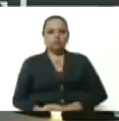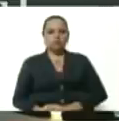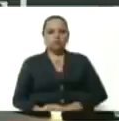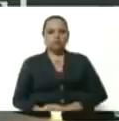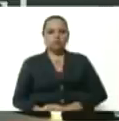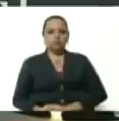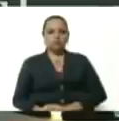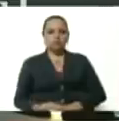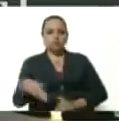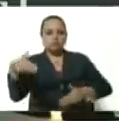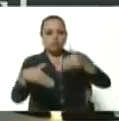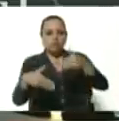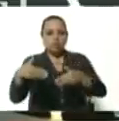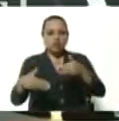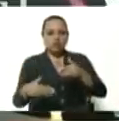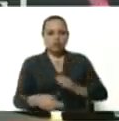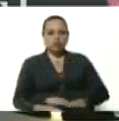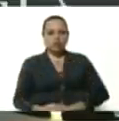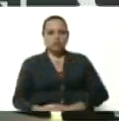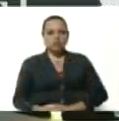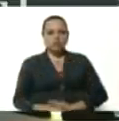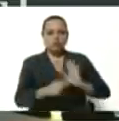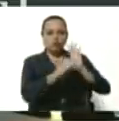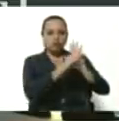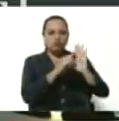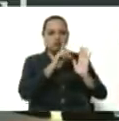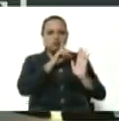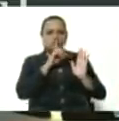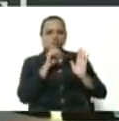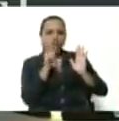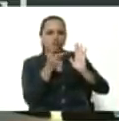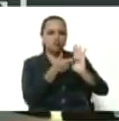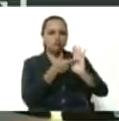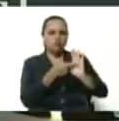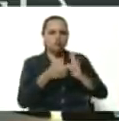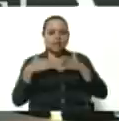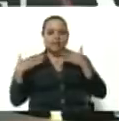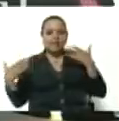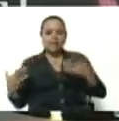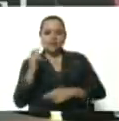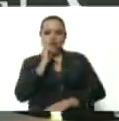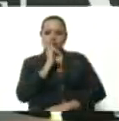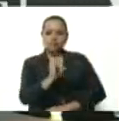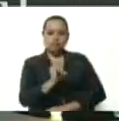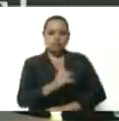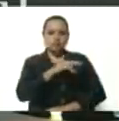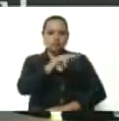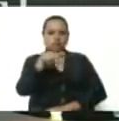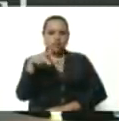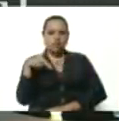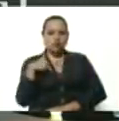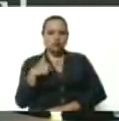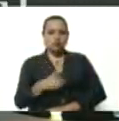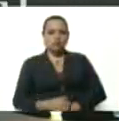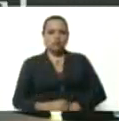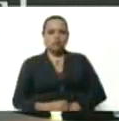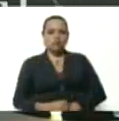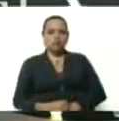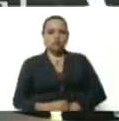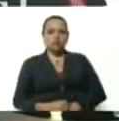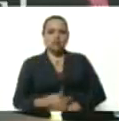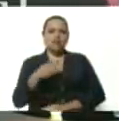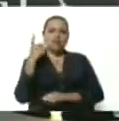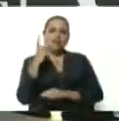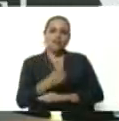para la elección nominal. Son grandes noticias que nosotros nos encargamos